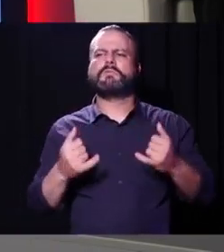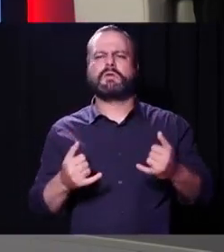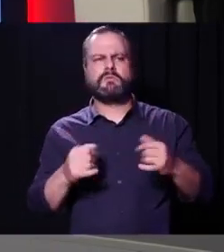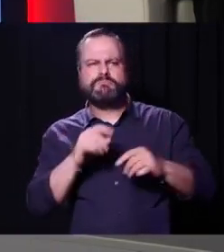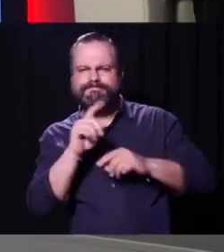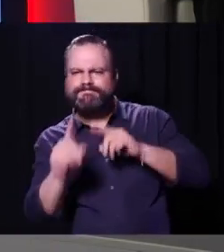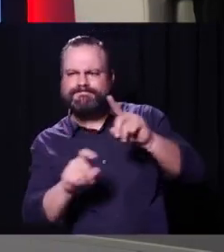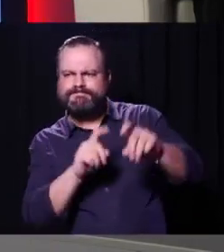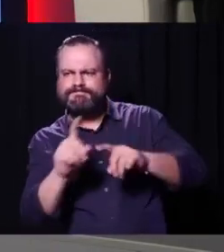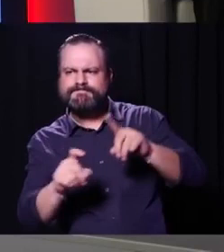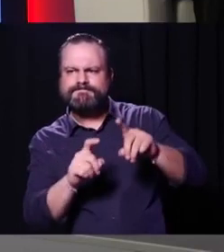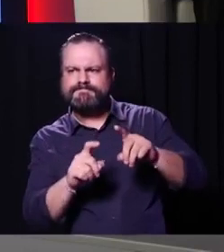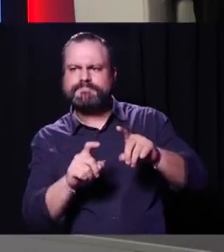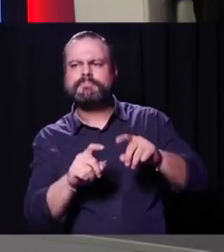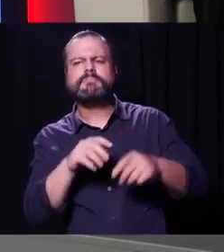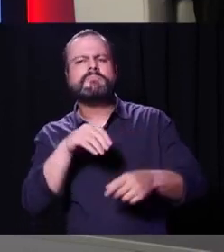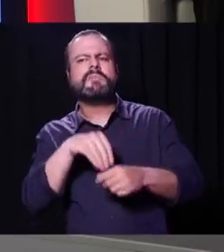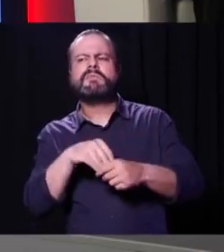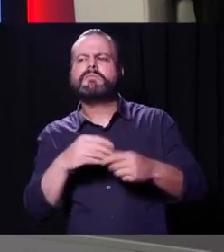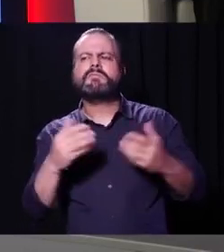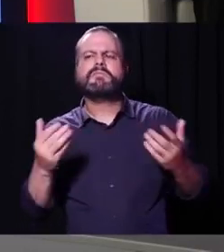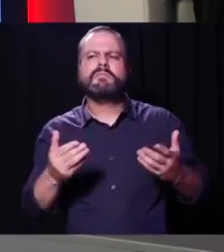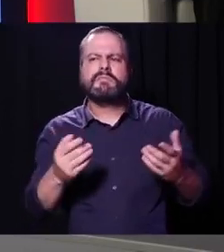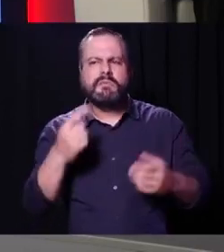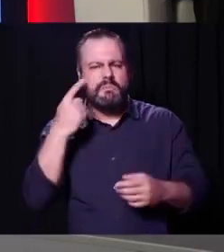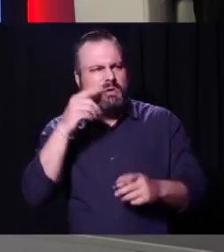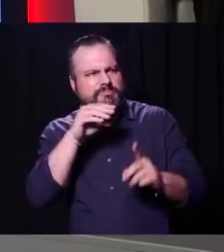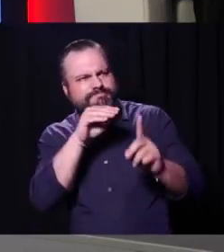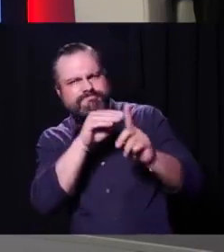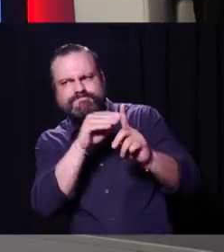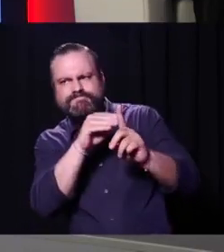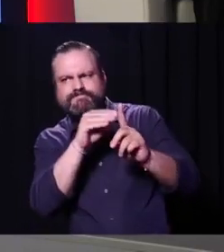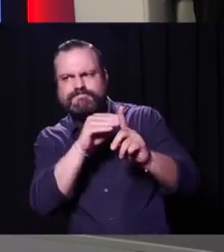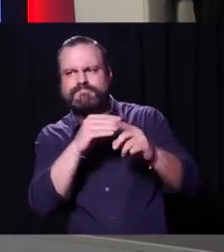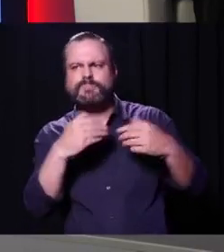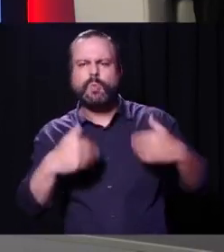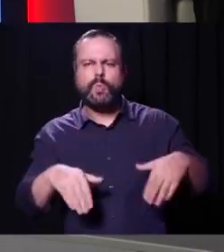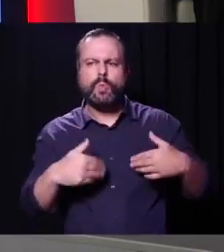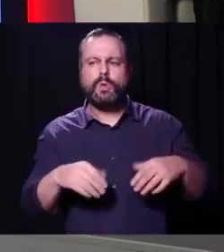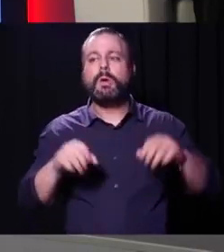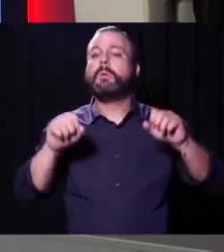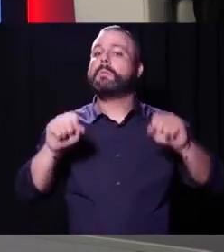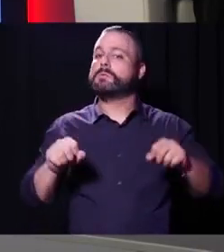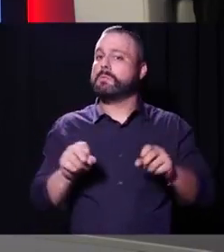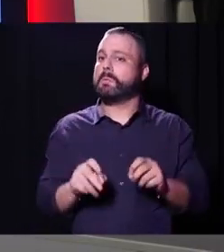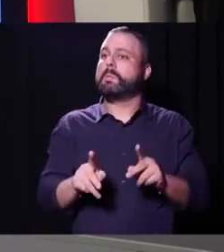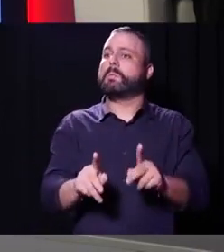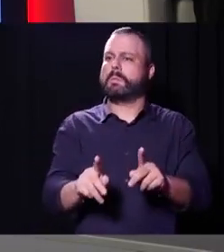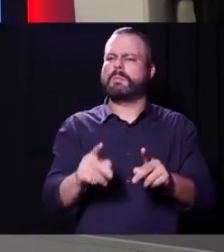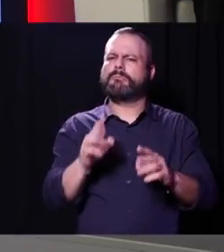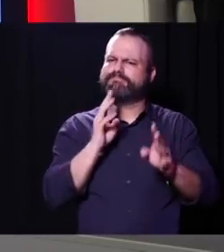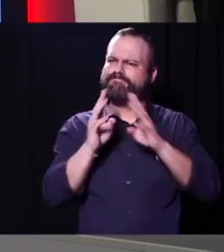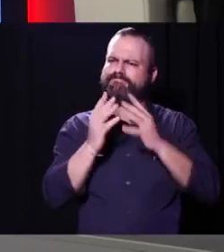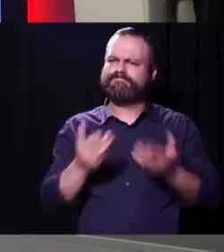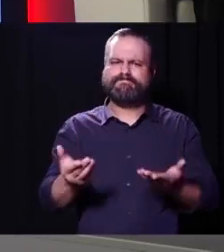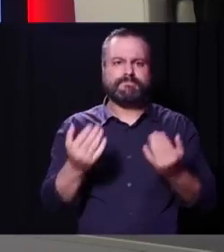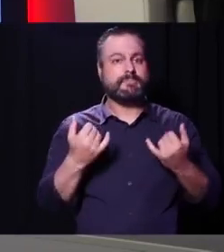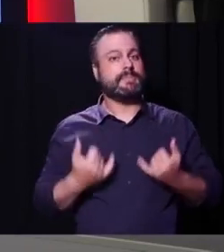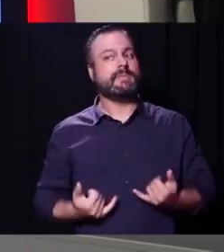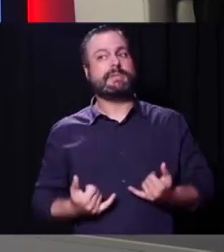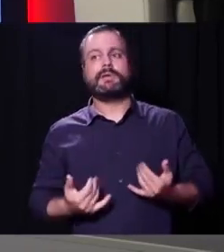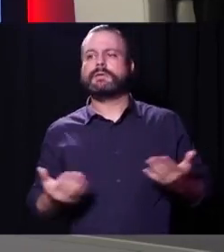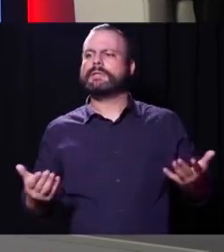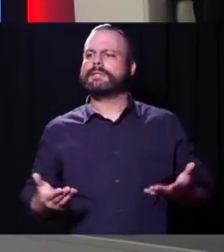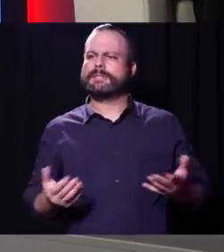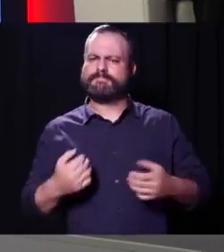jubilación, de una vez la gente protesta porque son medidas antipopulares, no se niega. ¿Hay alguna otra alternativa? ¿Qué se puede hacer con